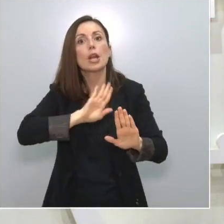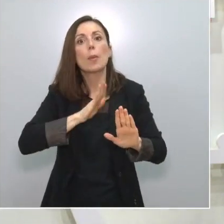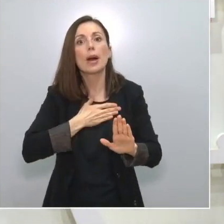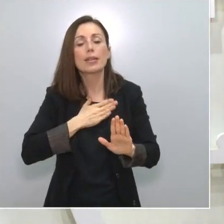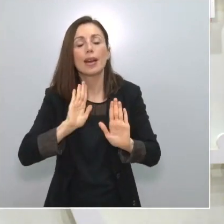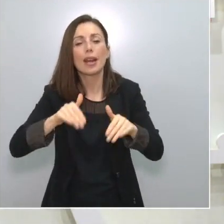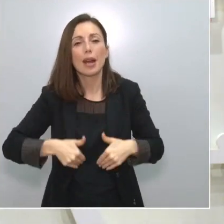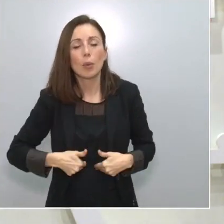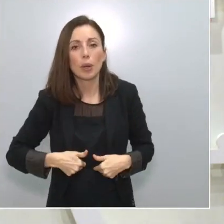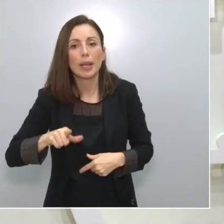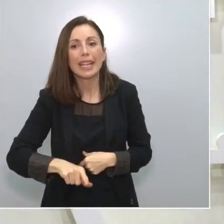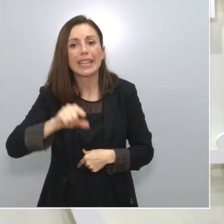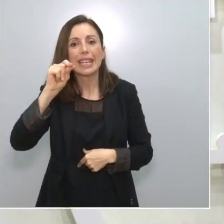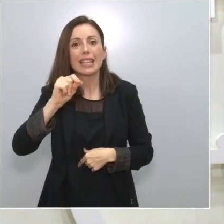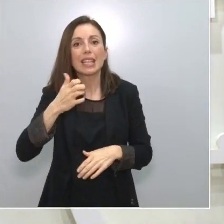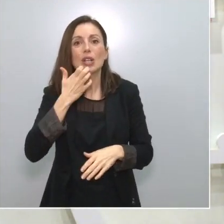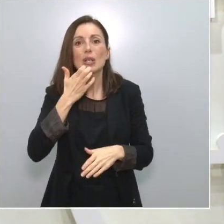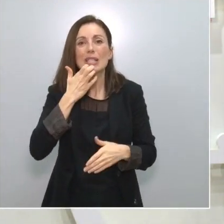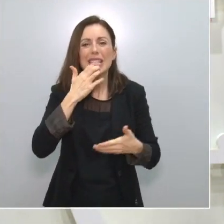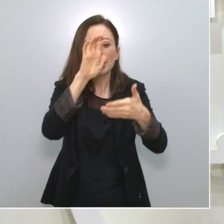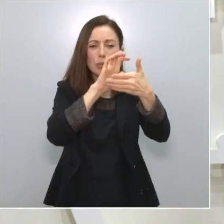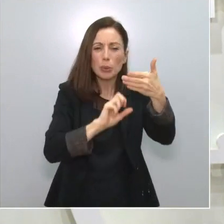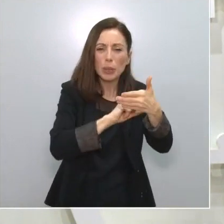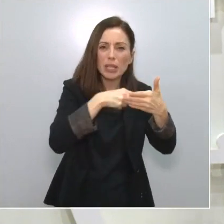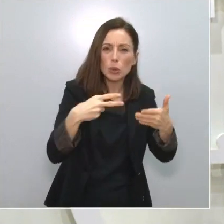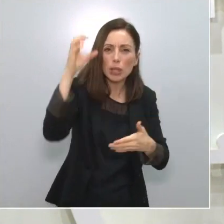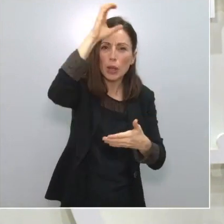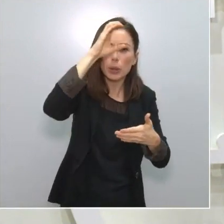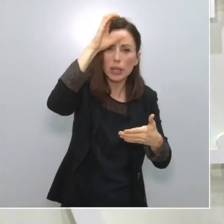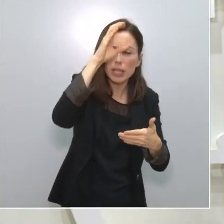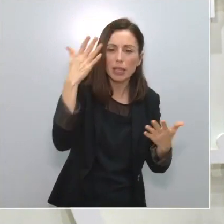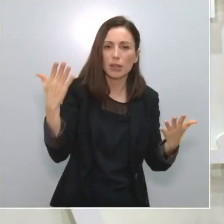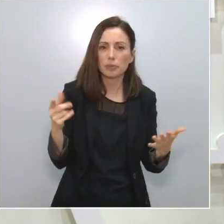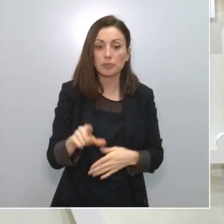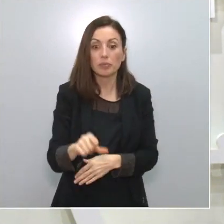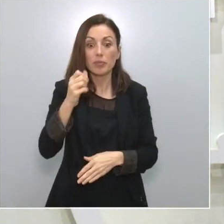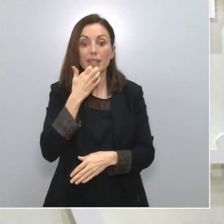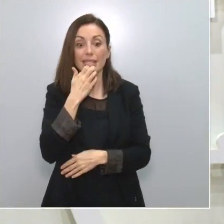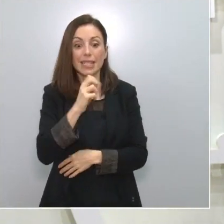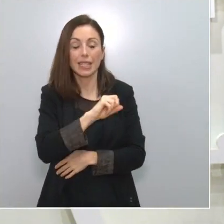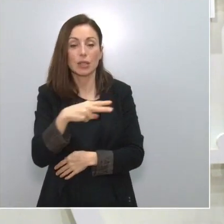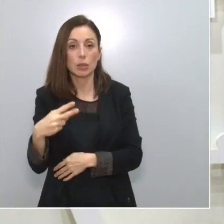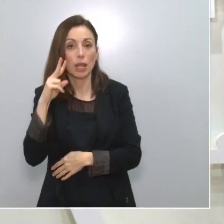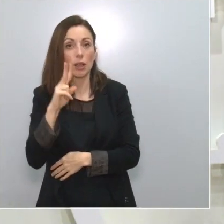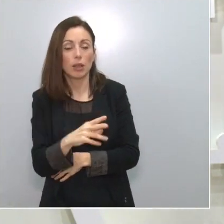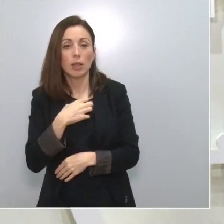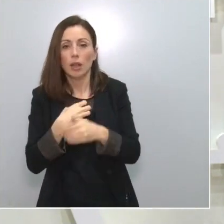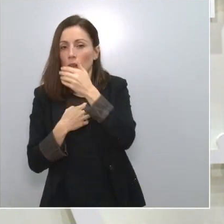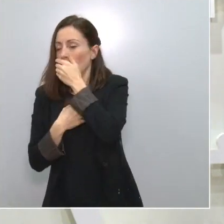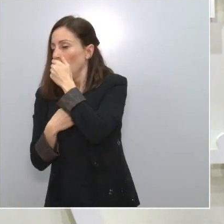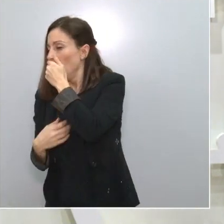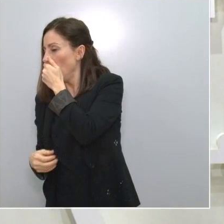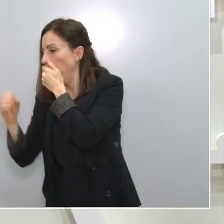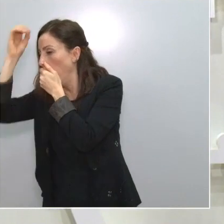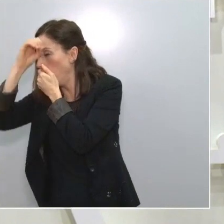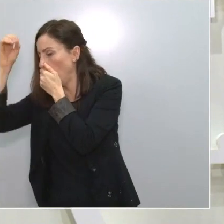hayan visto los resultados del actual confinamiento. Tomar una decisión sin conocer el resultado de las medidas que ya se han tomado me